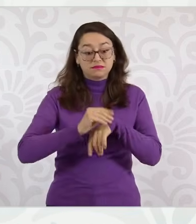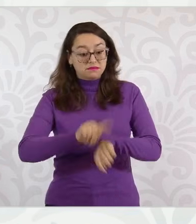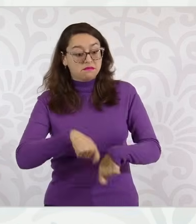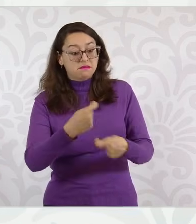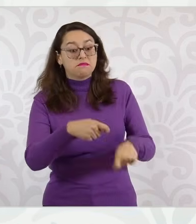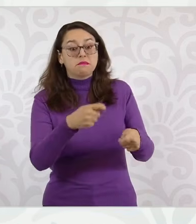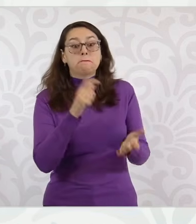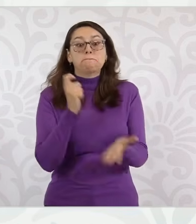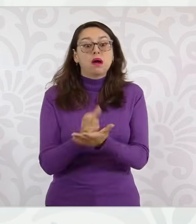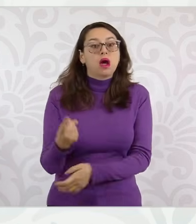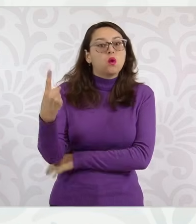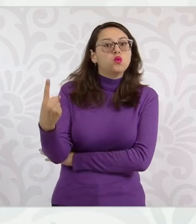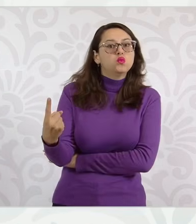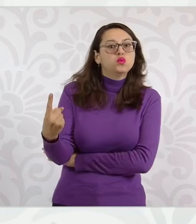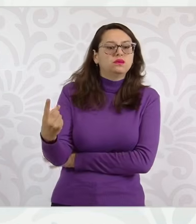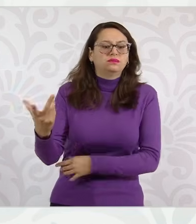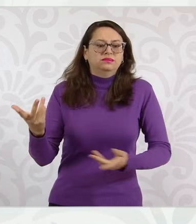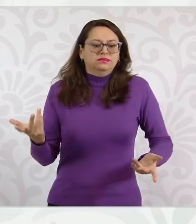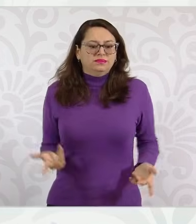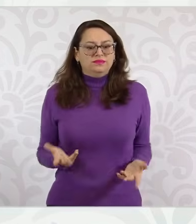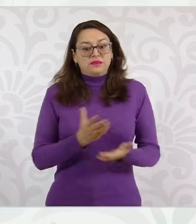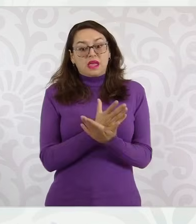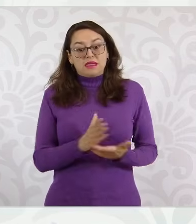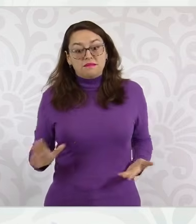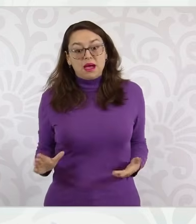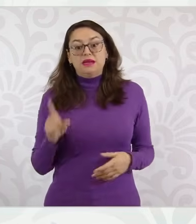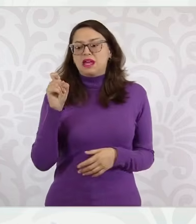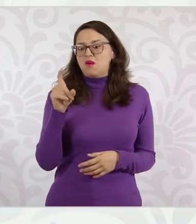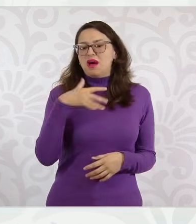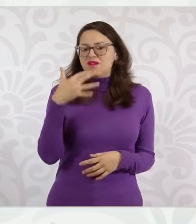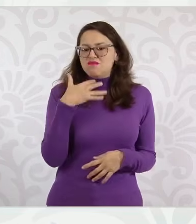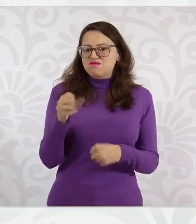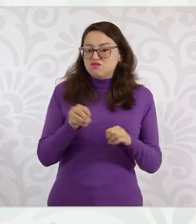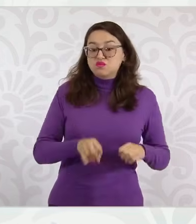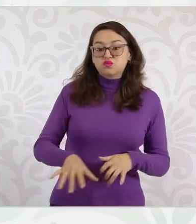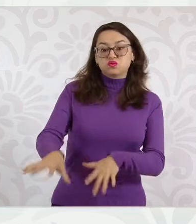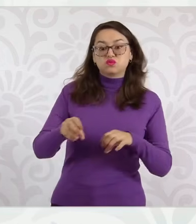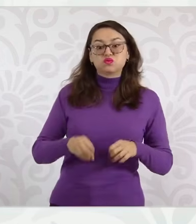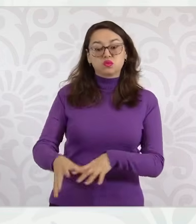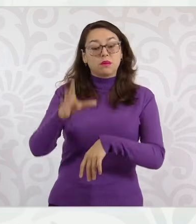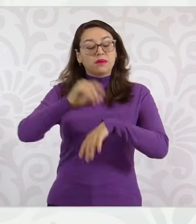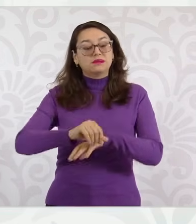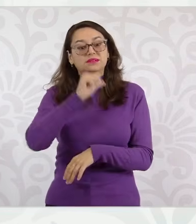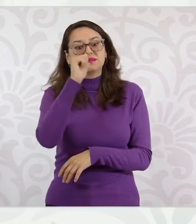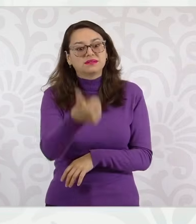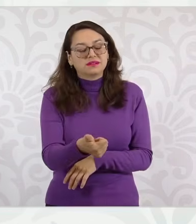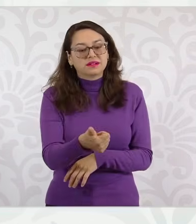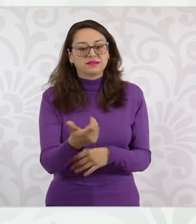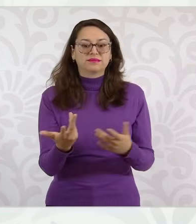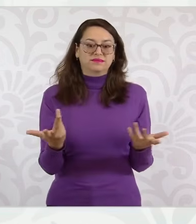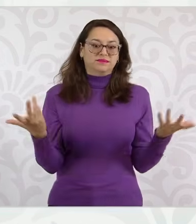pagando 1, y además se realizaron descargas sin autorización, se hizo obra. ¿Qué es lo importante